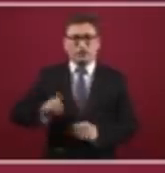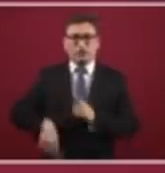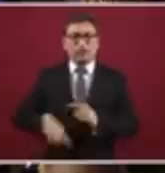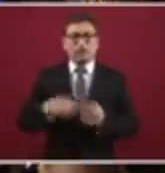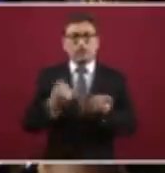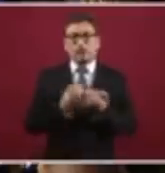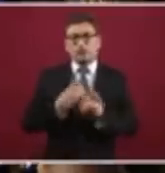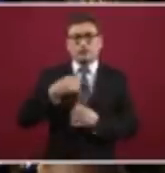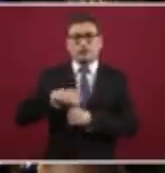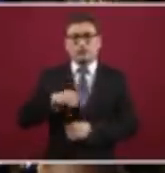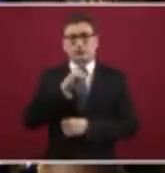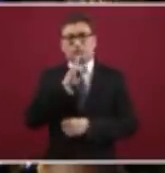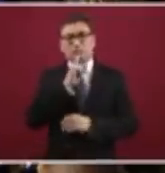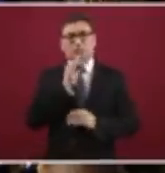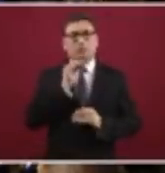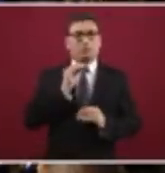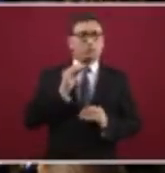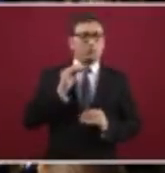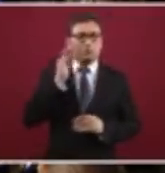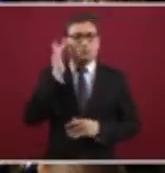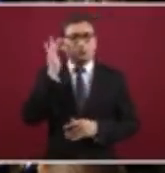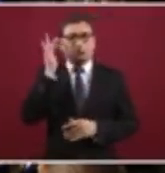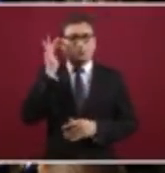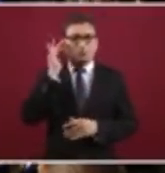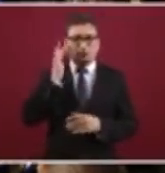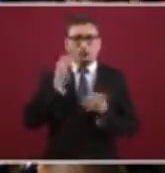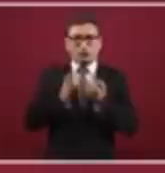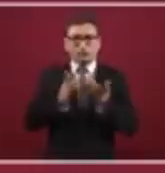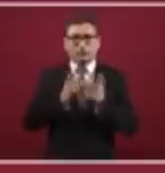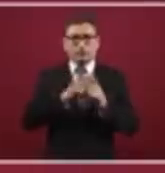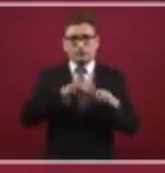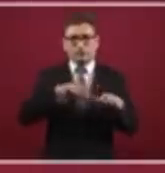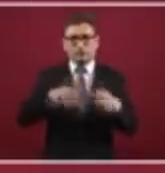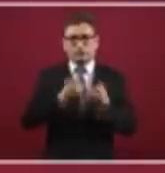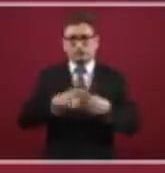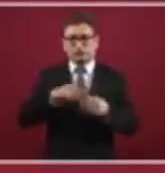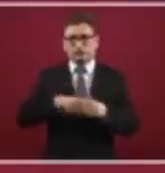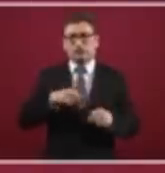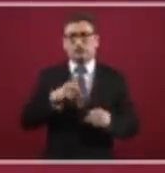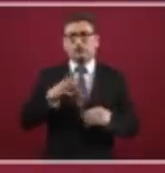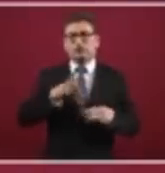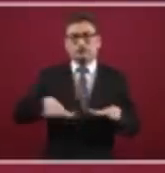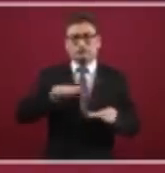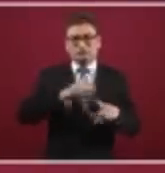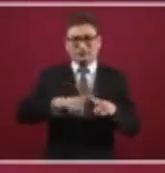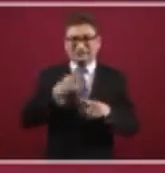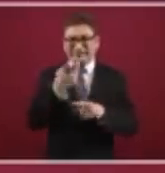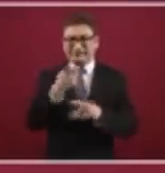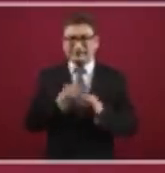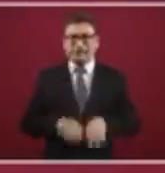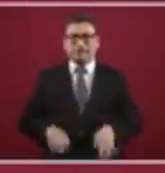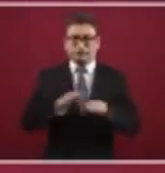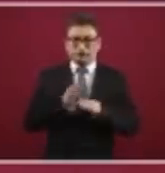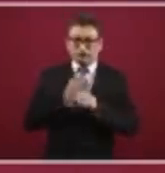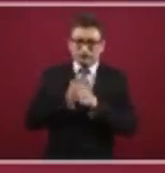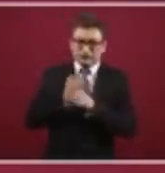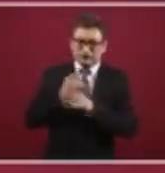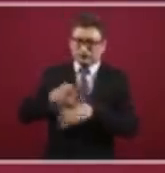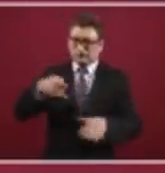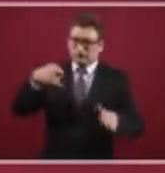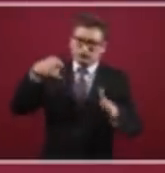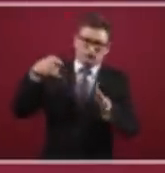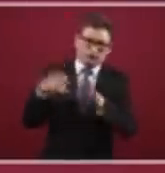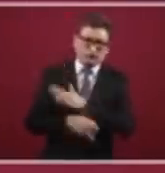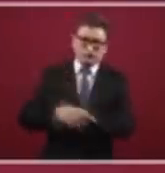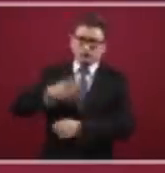en que incurren muchos sectores de la sociedad y por eso la importancia y trascendencia de ir al fondo de